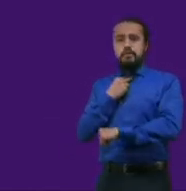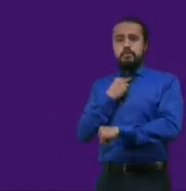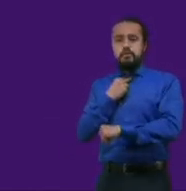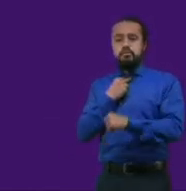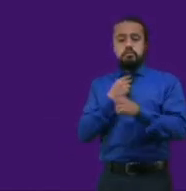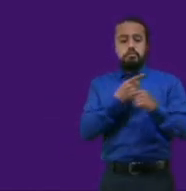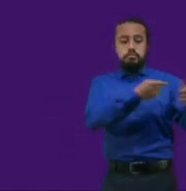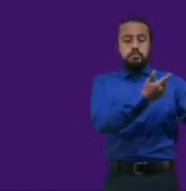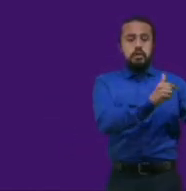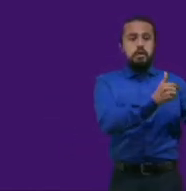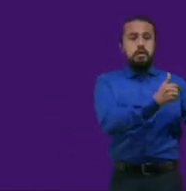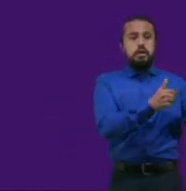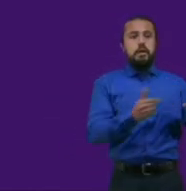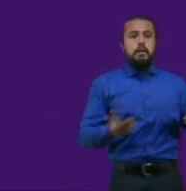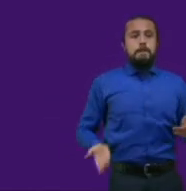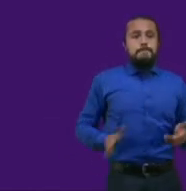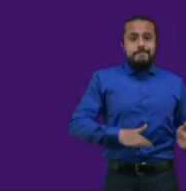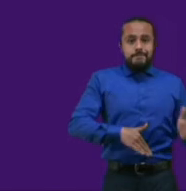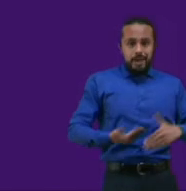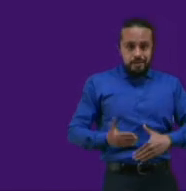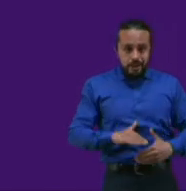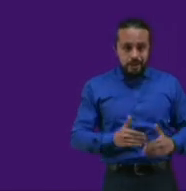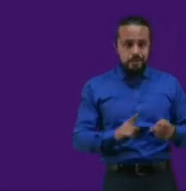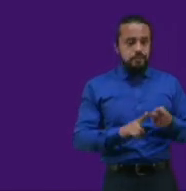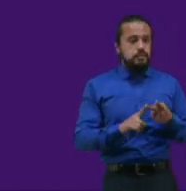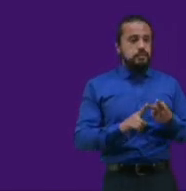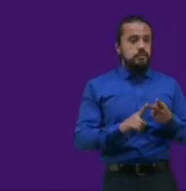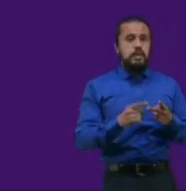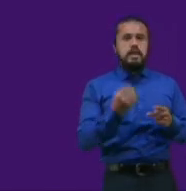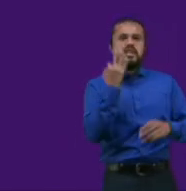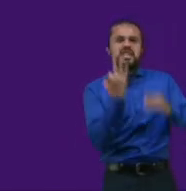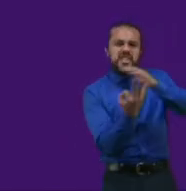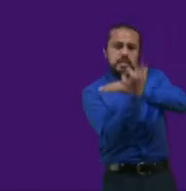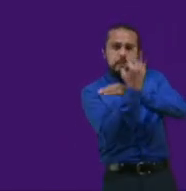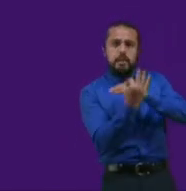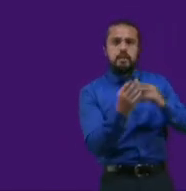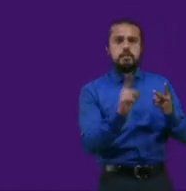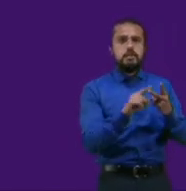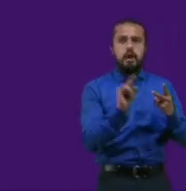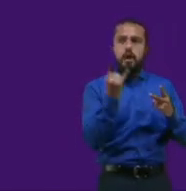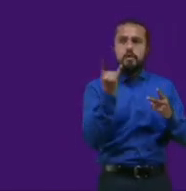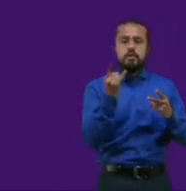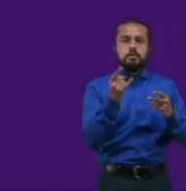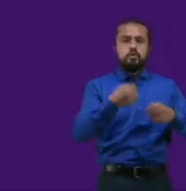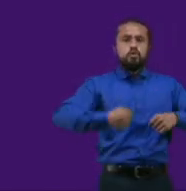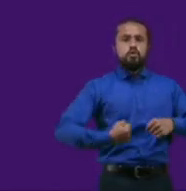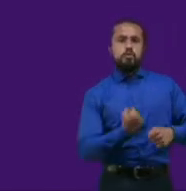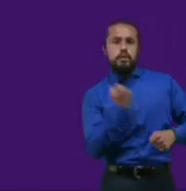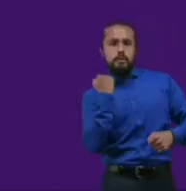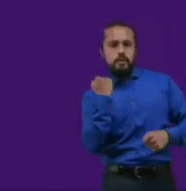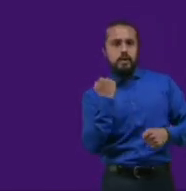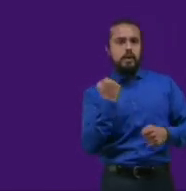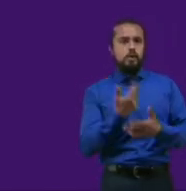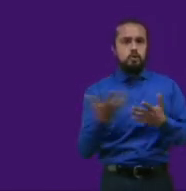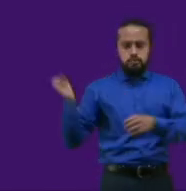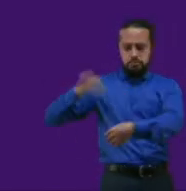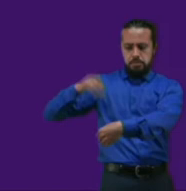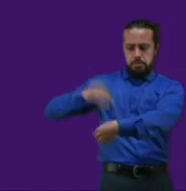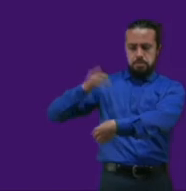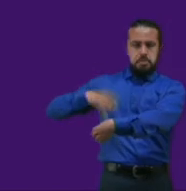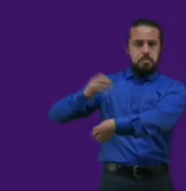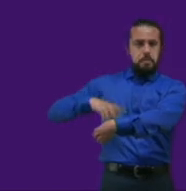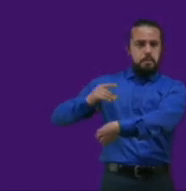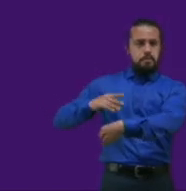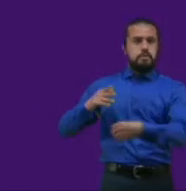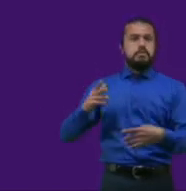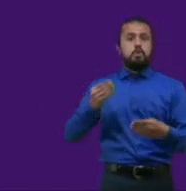llevar pañales, cosas de la farmacia a las 3 de la mañana, el supermercado para que no pierdan tiempo en eso, comida y comida